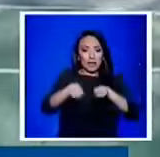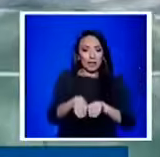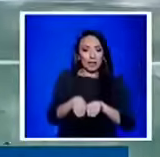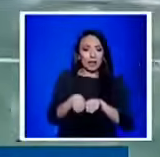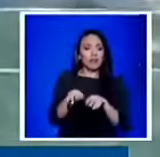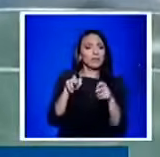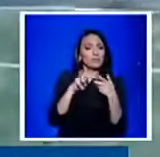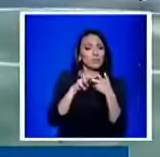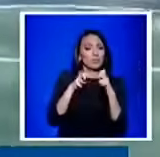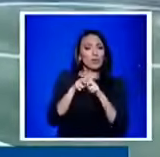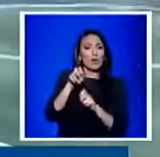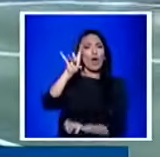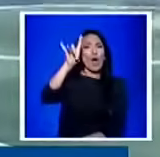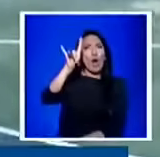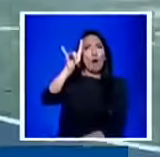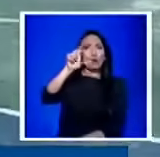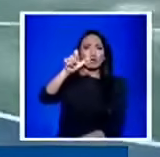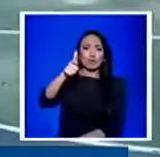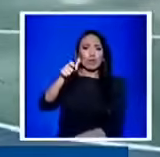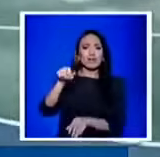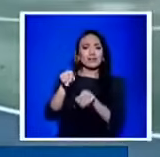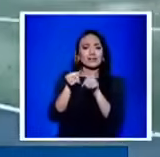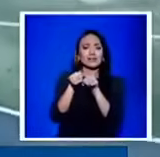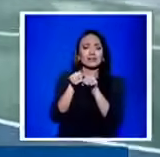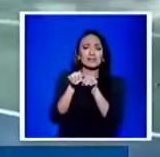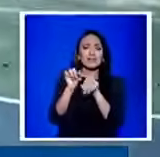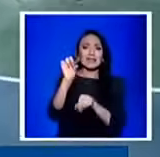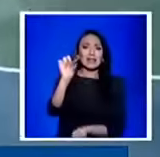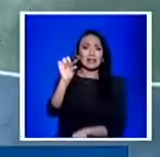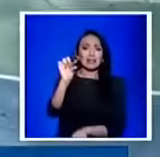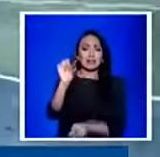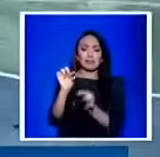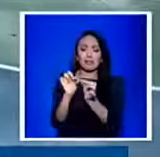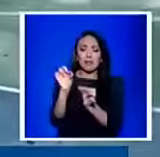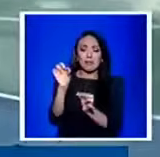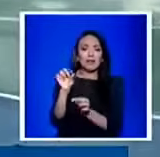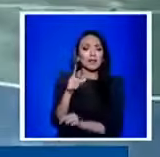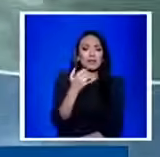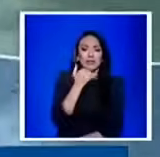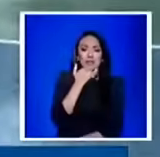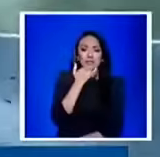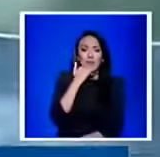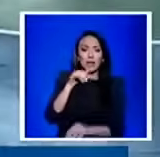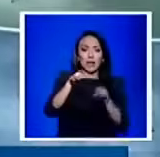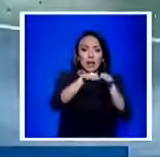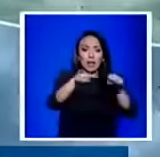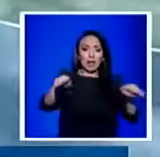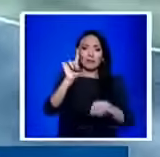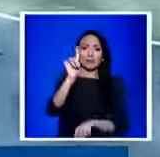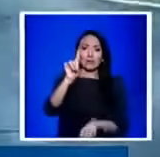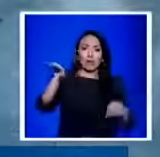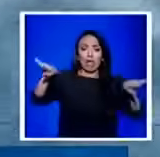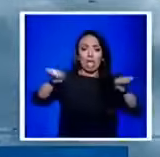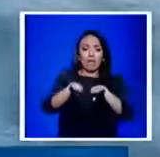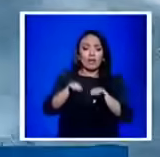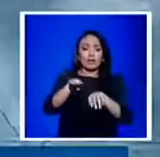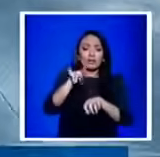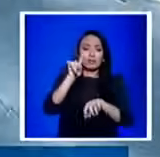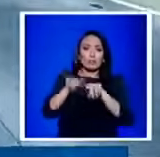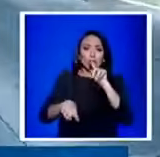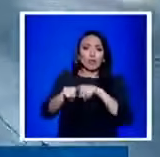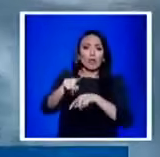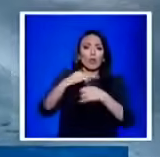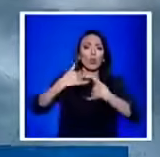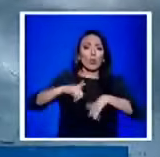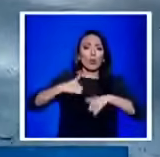menos, más o menos 8 o 10 centímetros. Uh-huh. Entonces esto quiere decir que está totalmente desnivelada y no es apta para